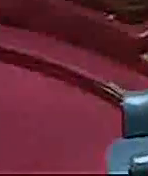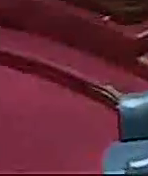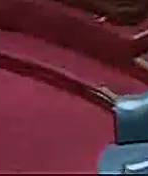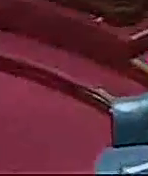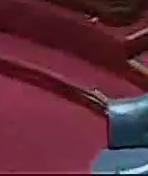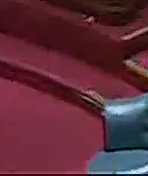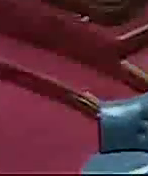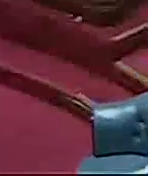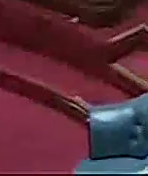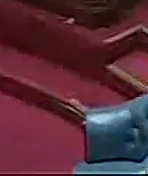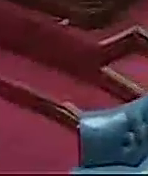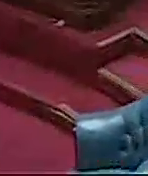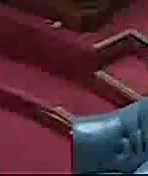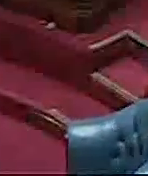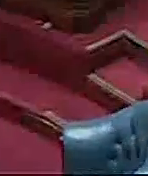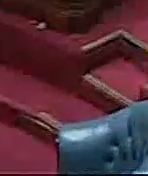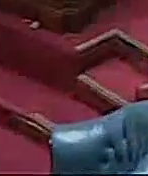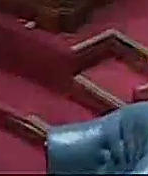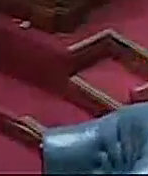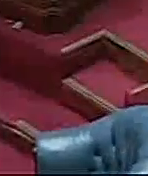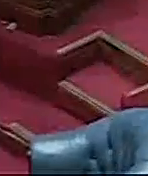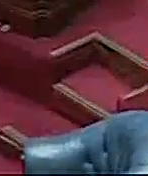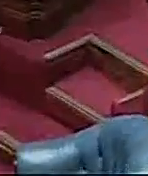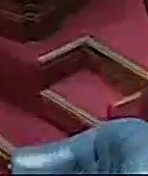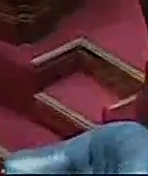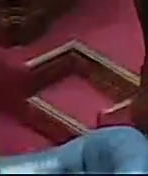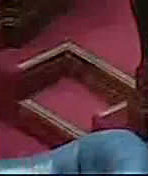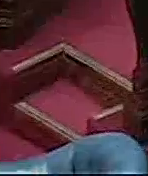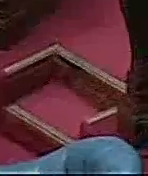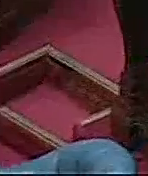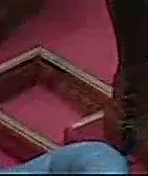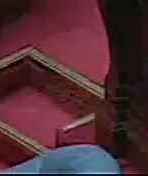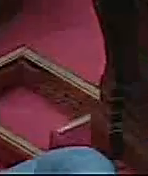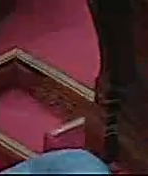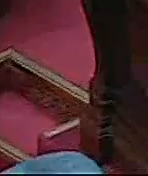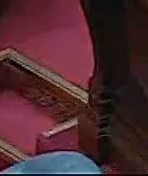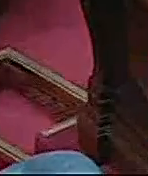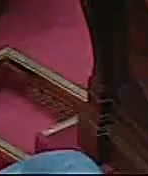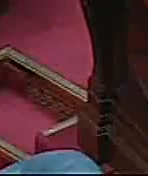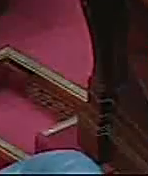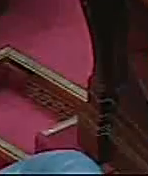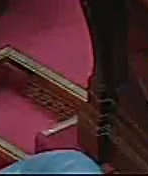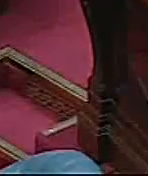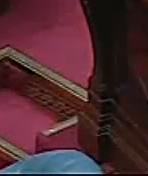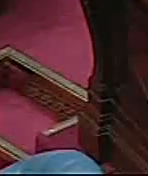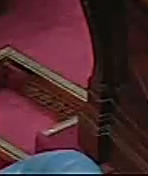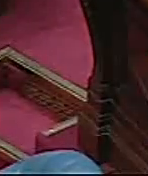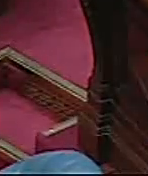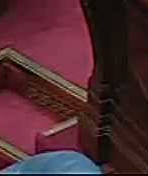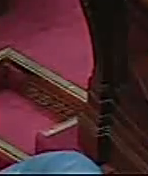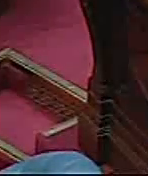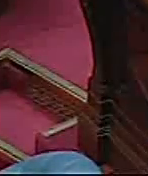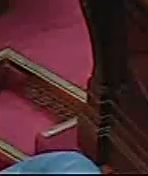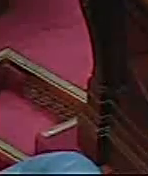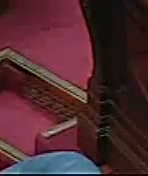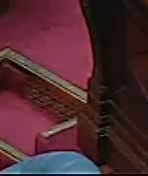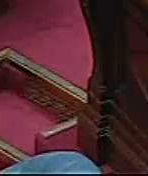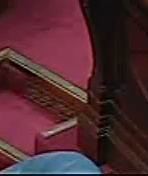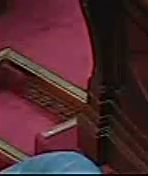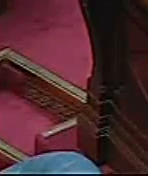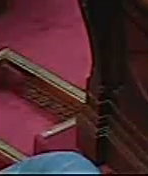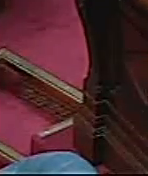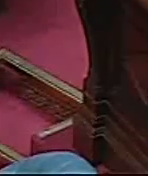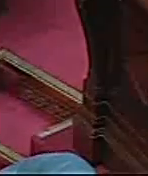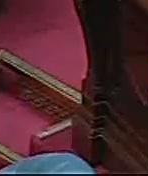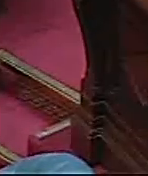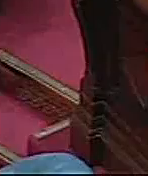parte de la oposición es observar el acta de contratación del doctor Gonzalo Fernández para el cobro del aval a Cosmo y